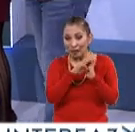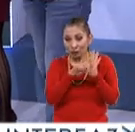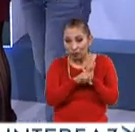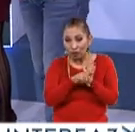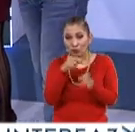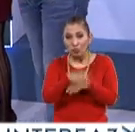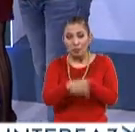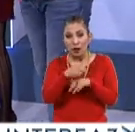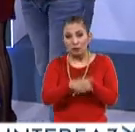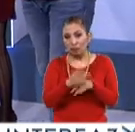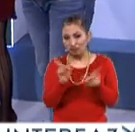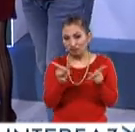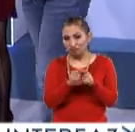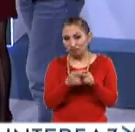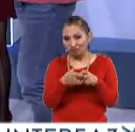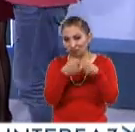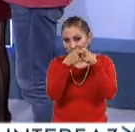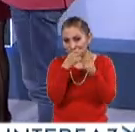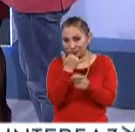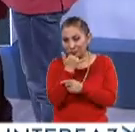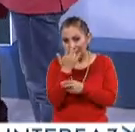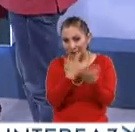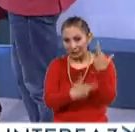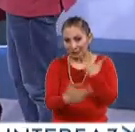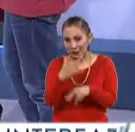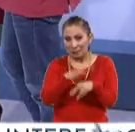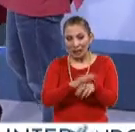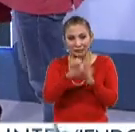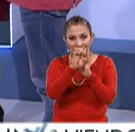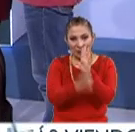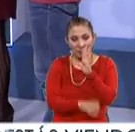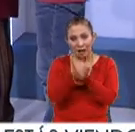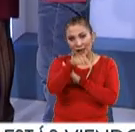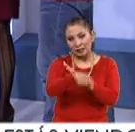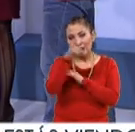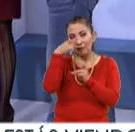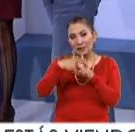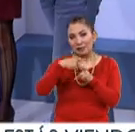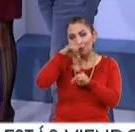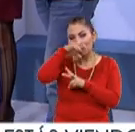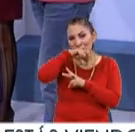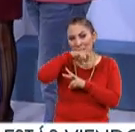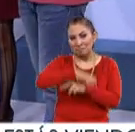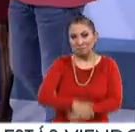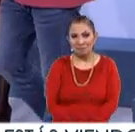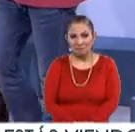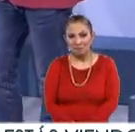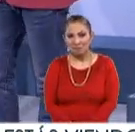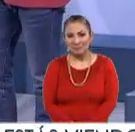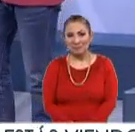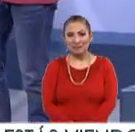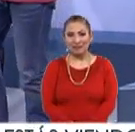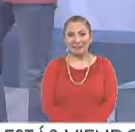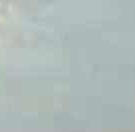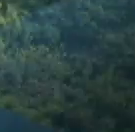metodología numérica. Vamos a hacer una breve pausa, si nos lo permiten, y regresamos con más ejemplos de esta matemática maya. Regresamos.